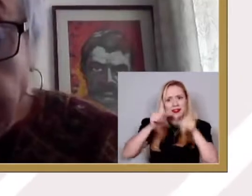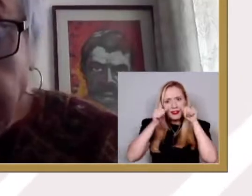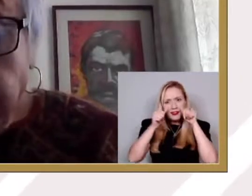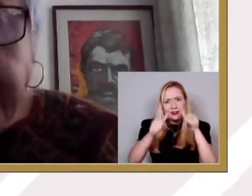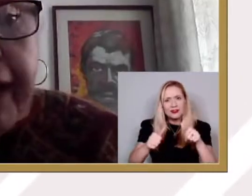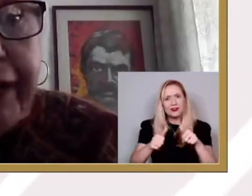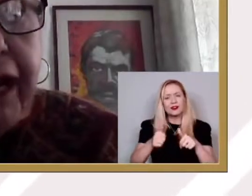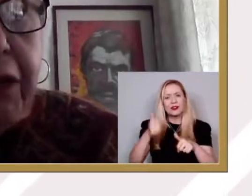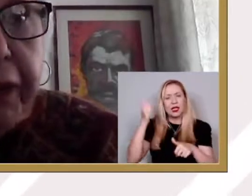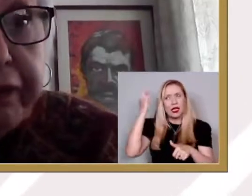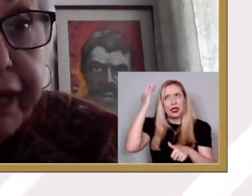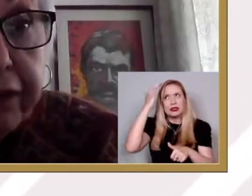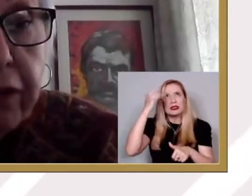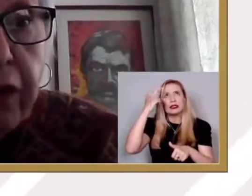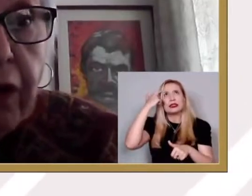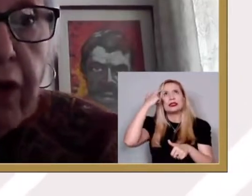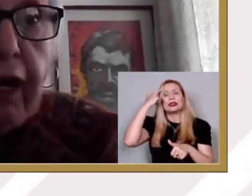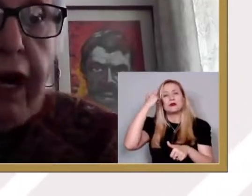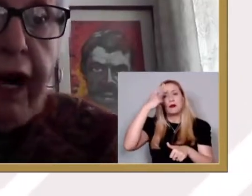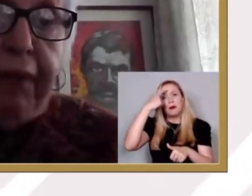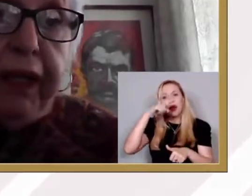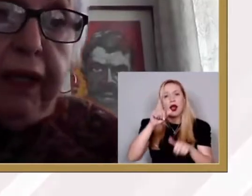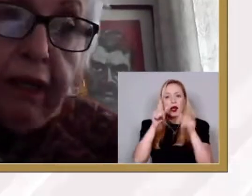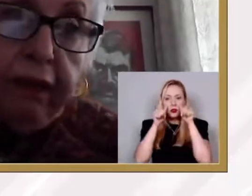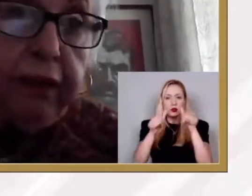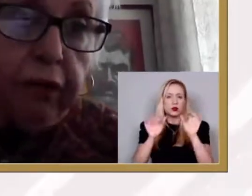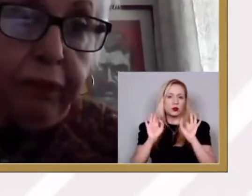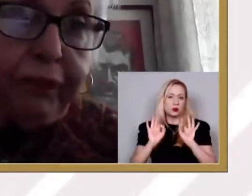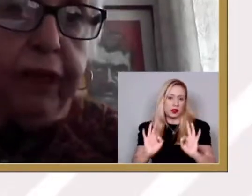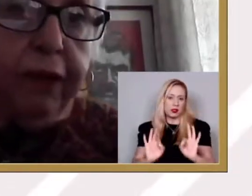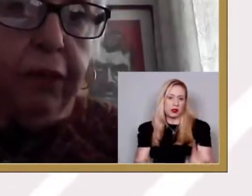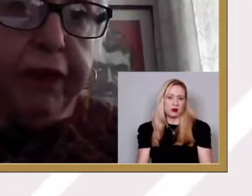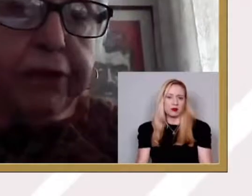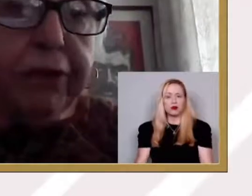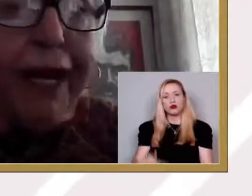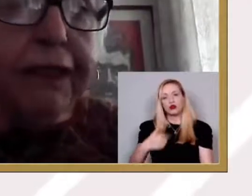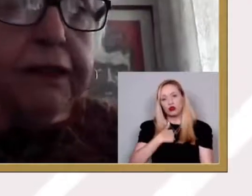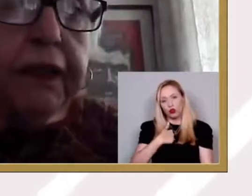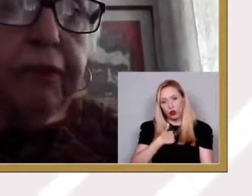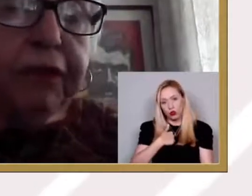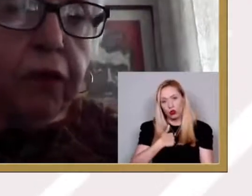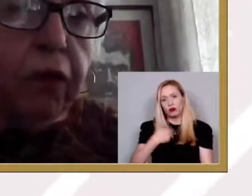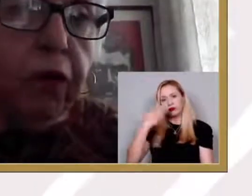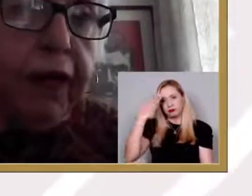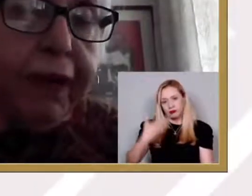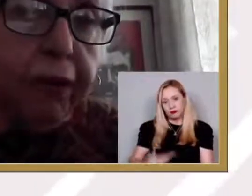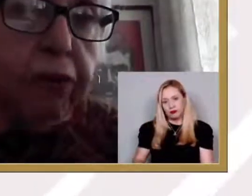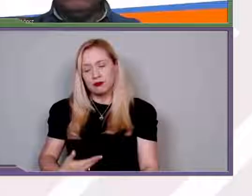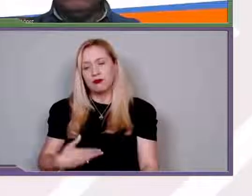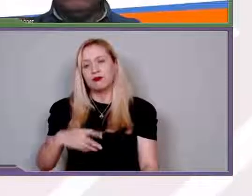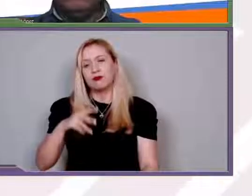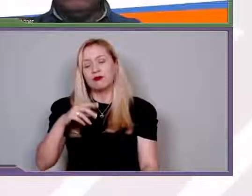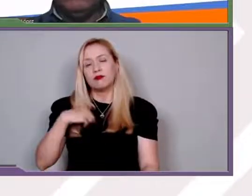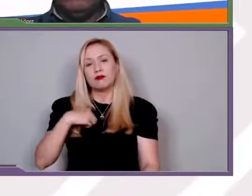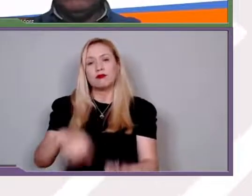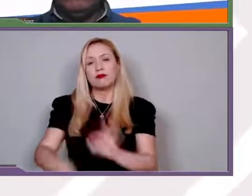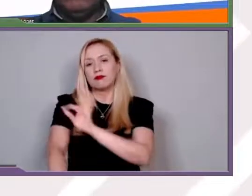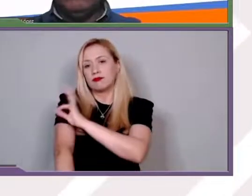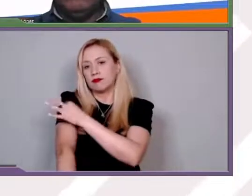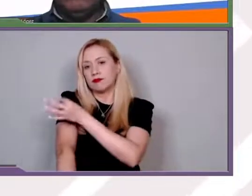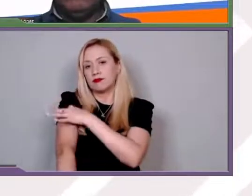concientización ciudadana y buen trato. A mí, en lo personal, me tocó la vacuna